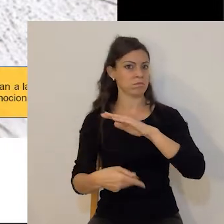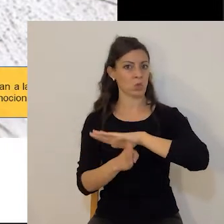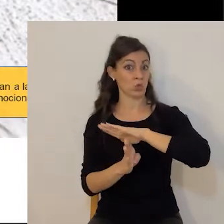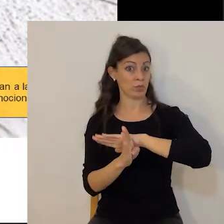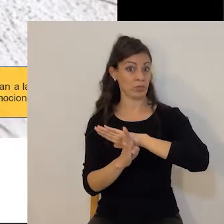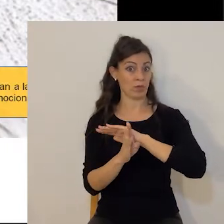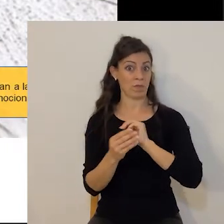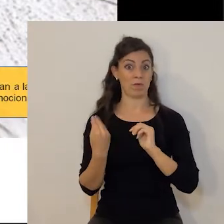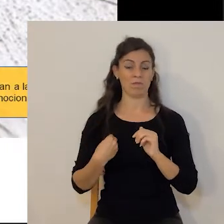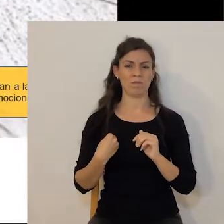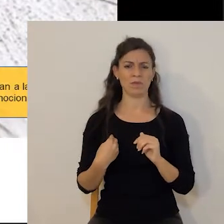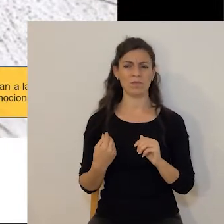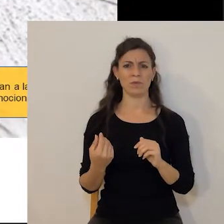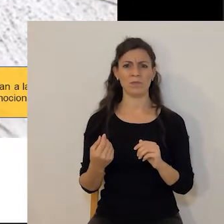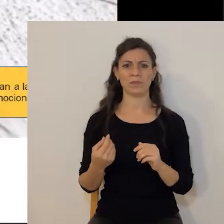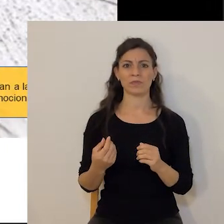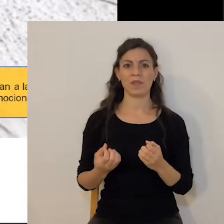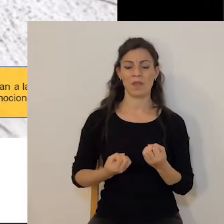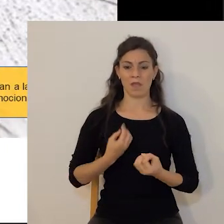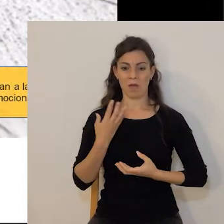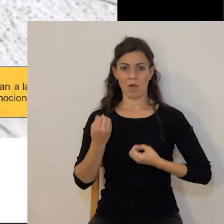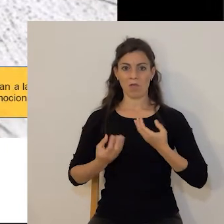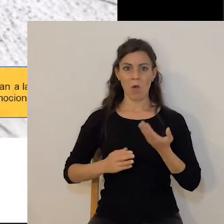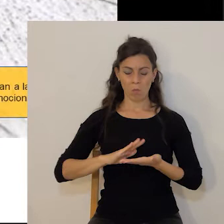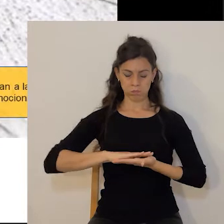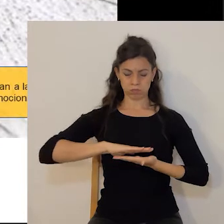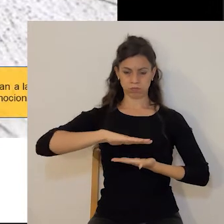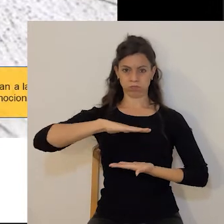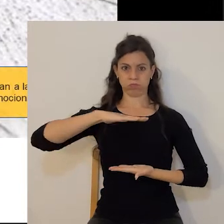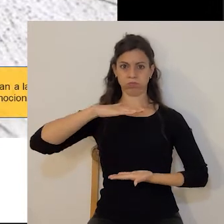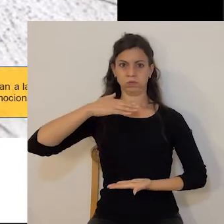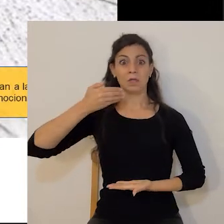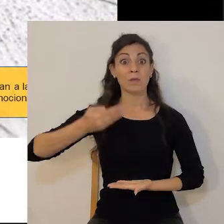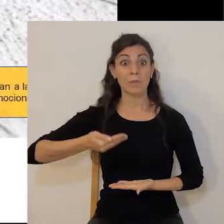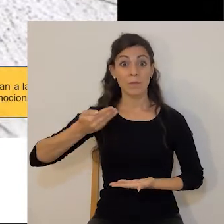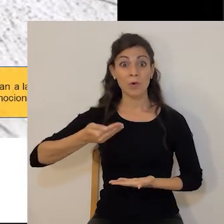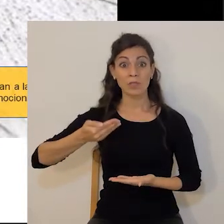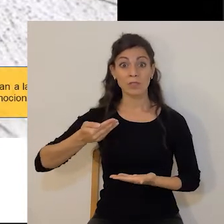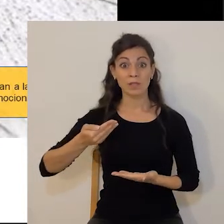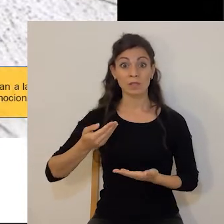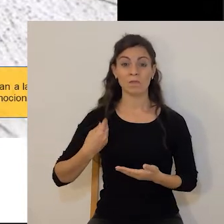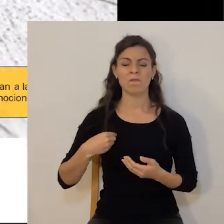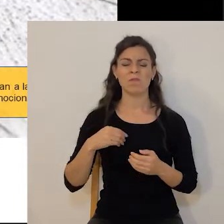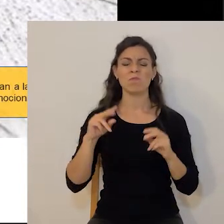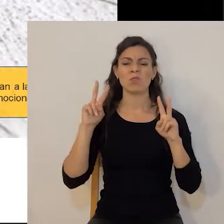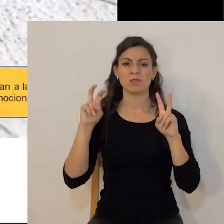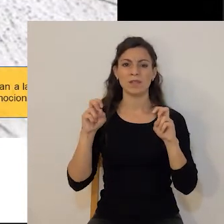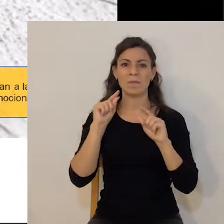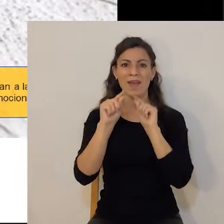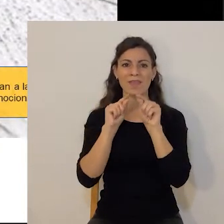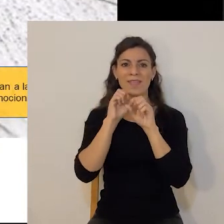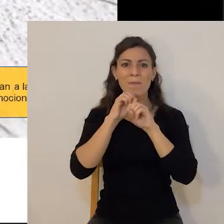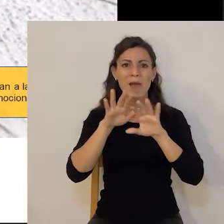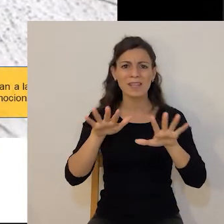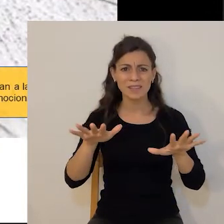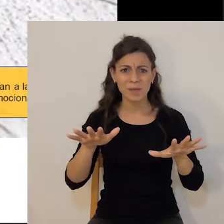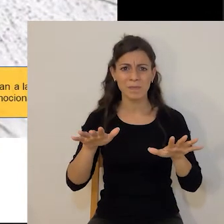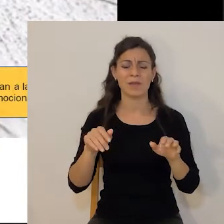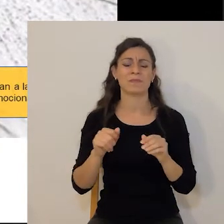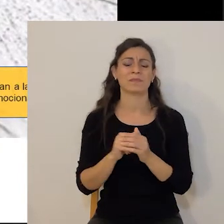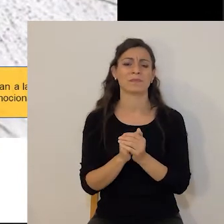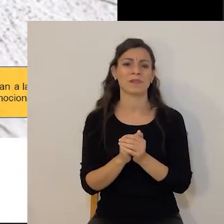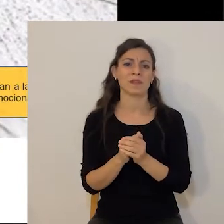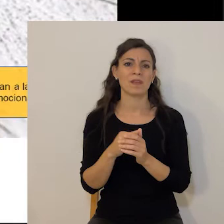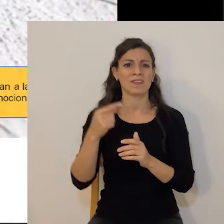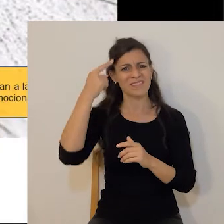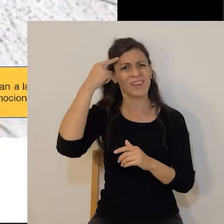Esa carga, esa descarga emocional tan importante que es la pandemia, que es un trauma, podemos